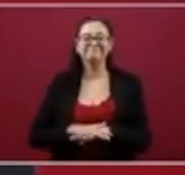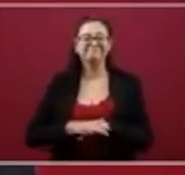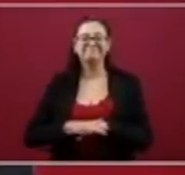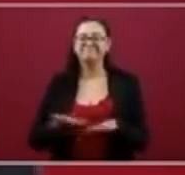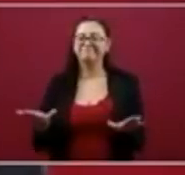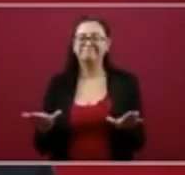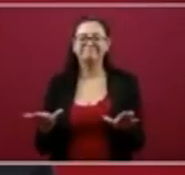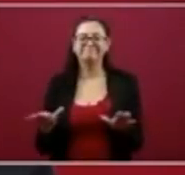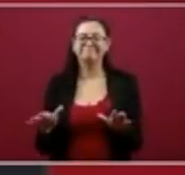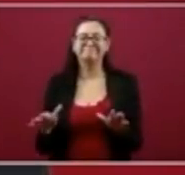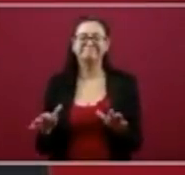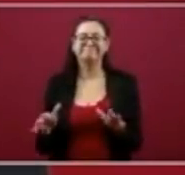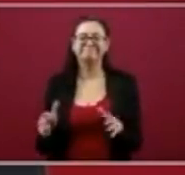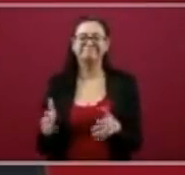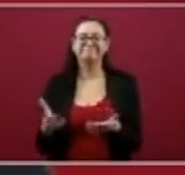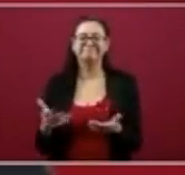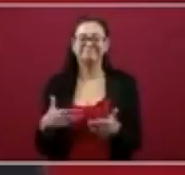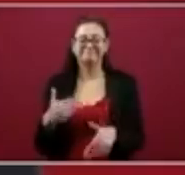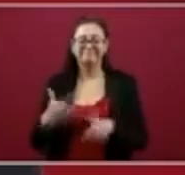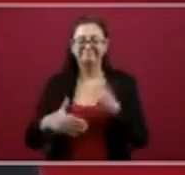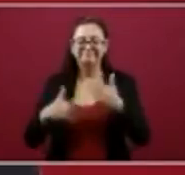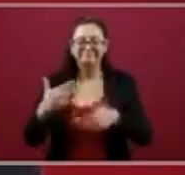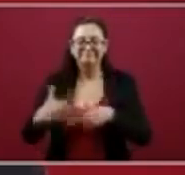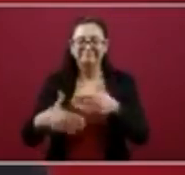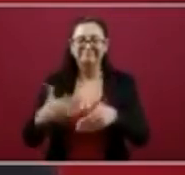al final de cuentas,